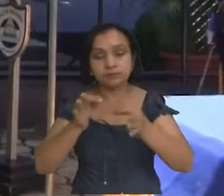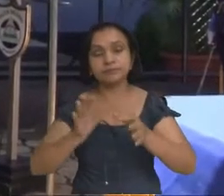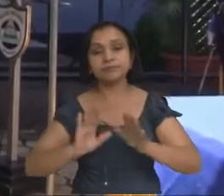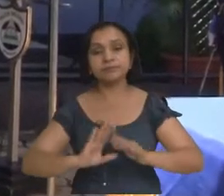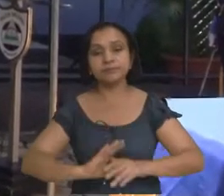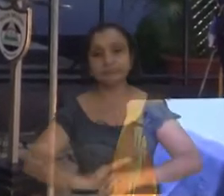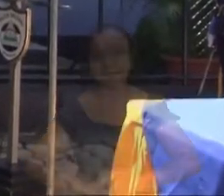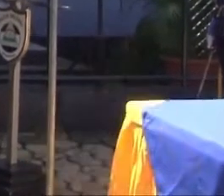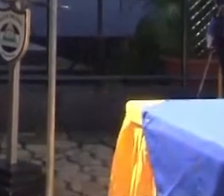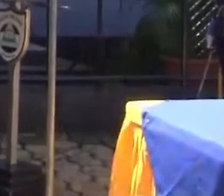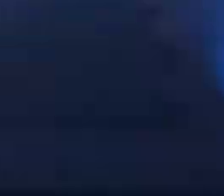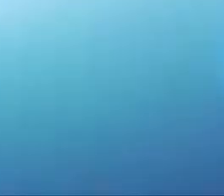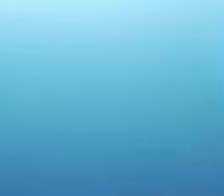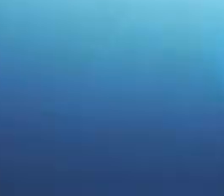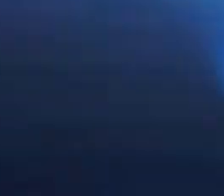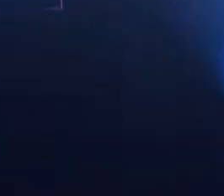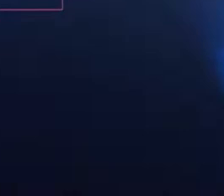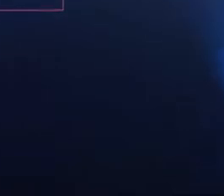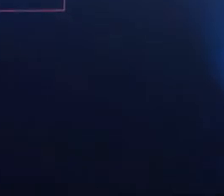Paz.